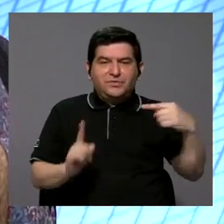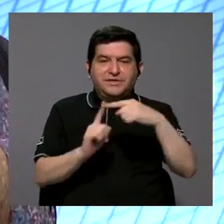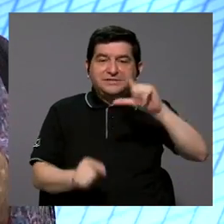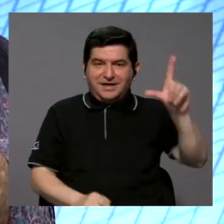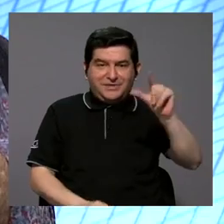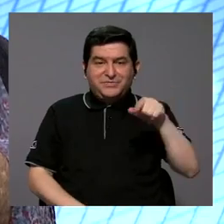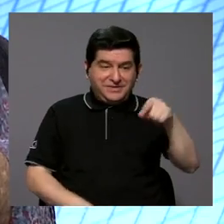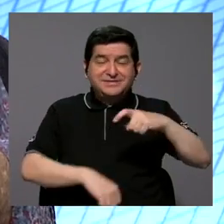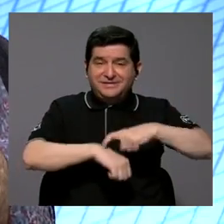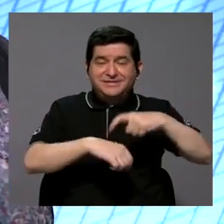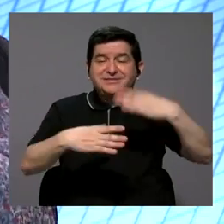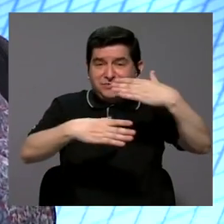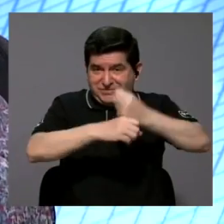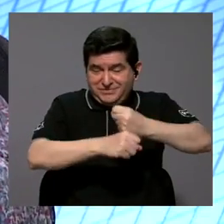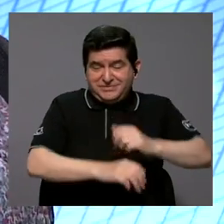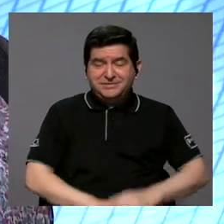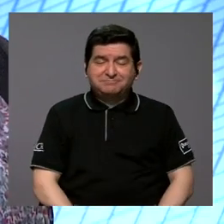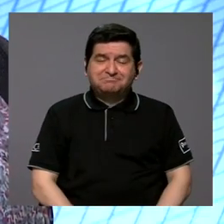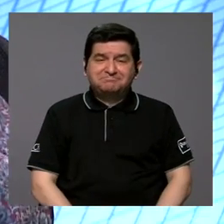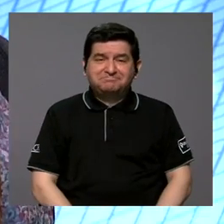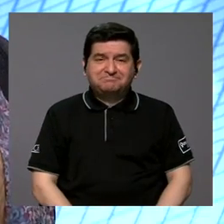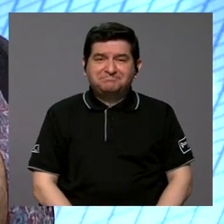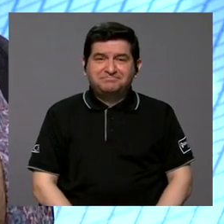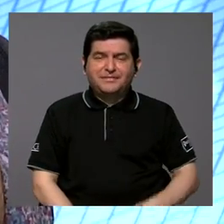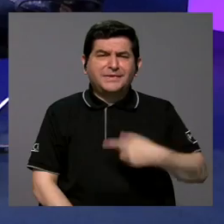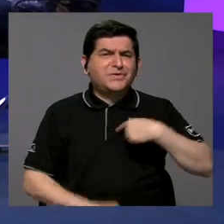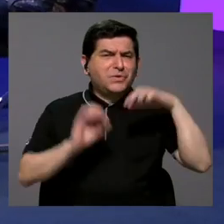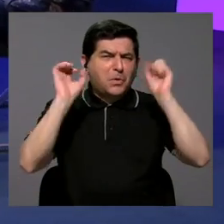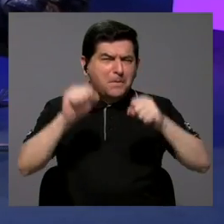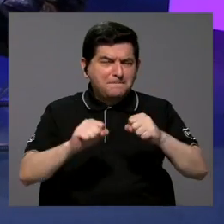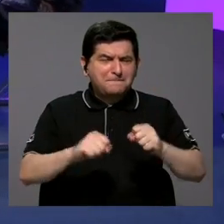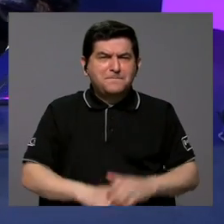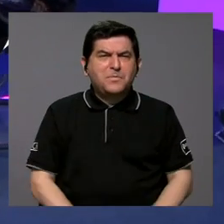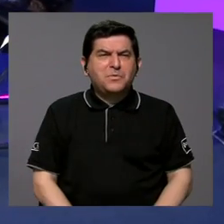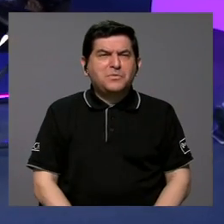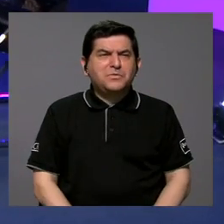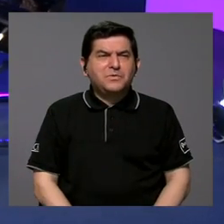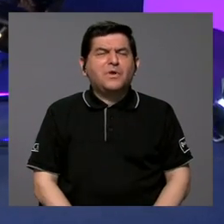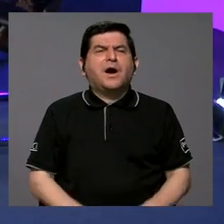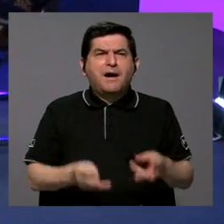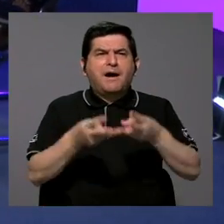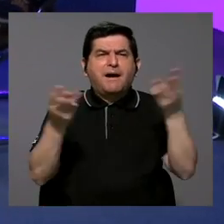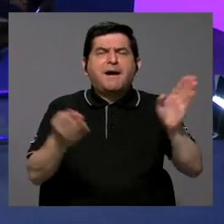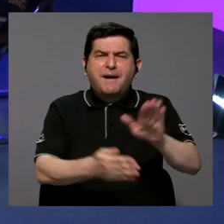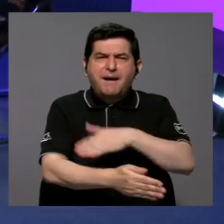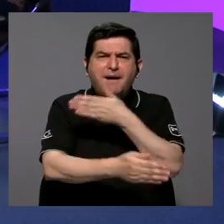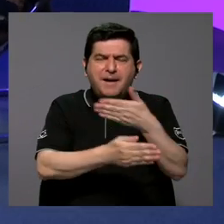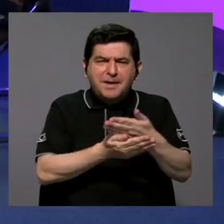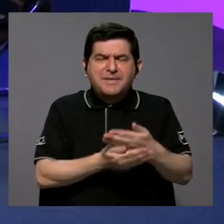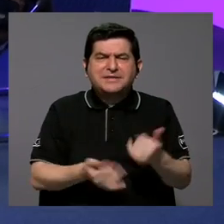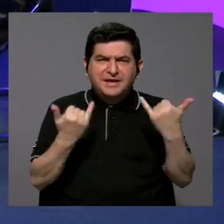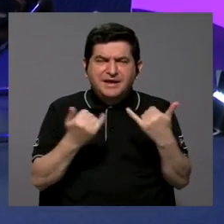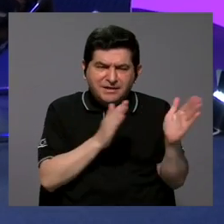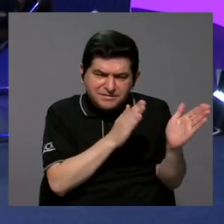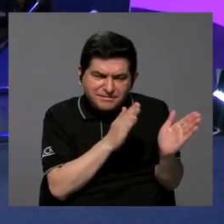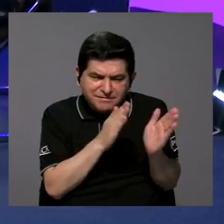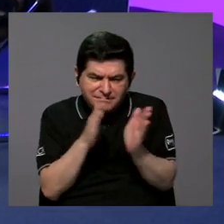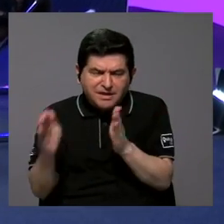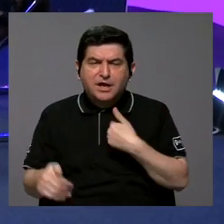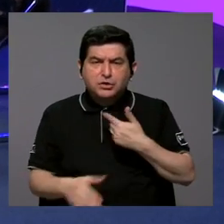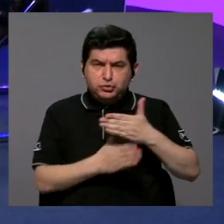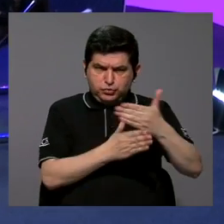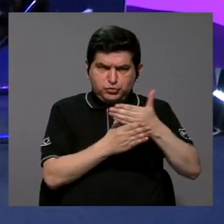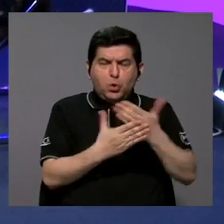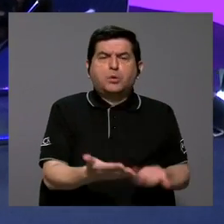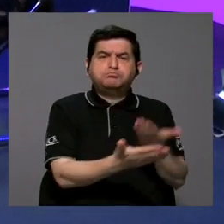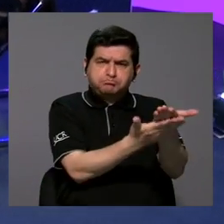eso lo hacía en ese momento. Entonces logré acaparar cierta cantidad de material musical que yo compartía